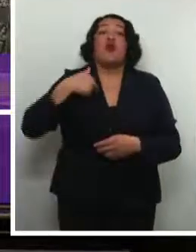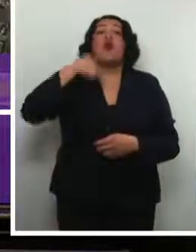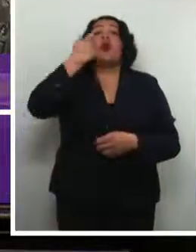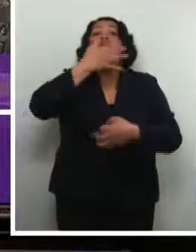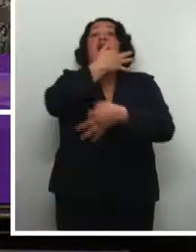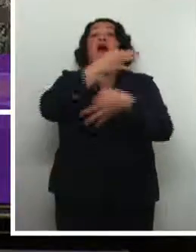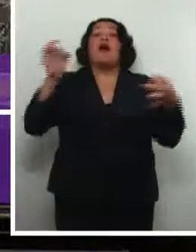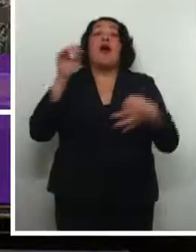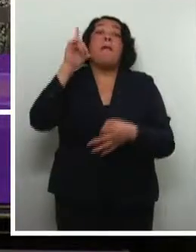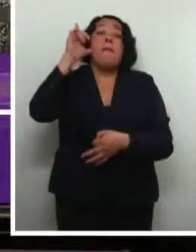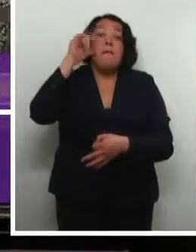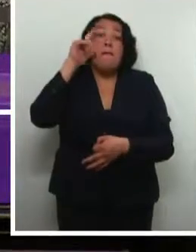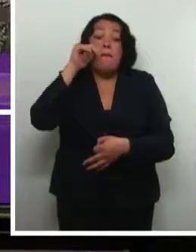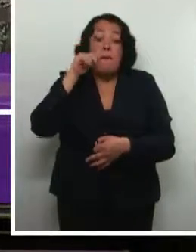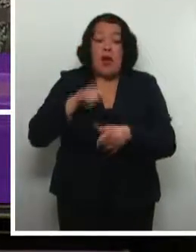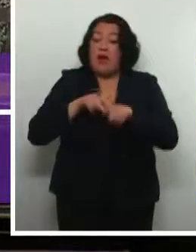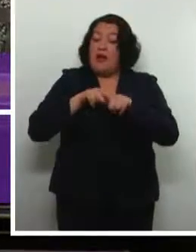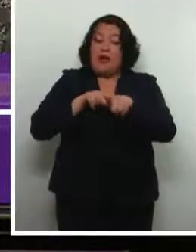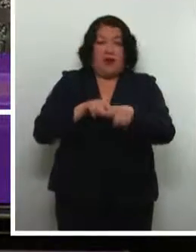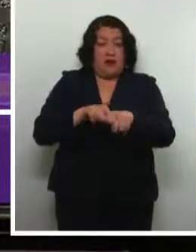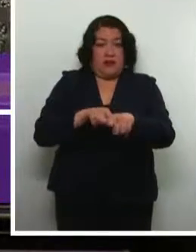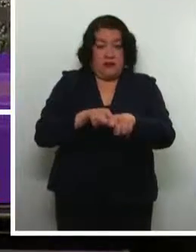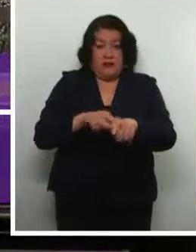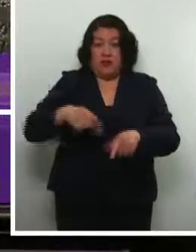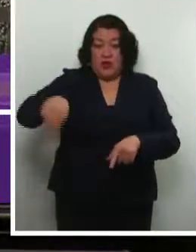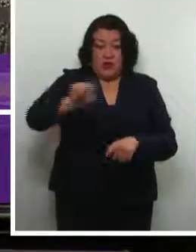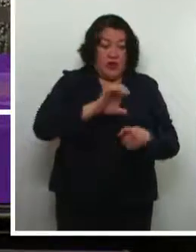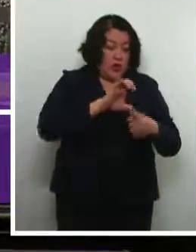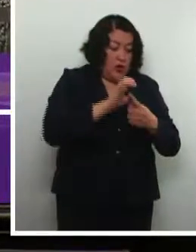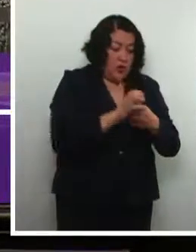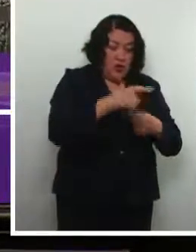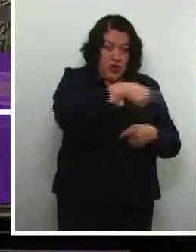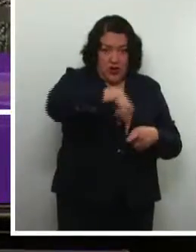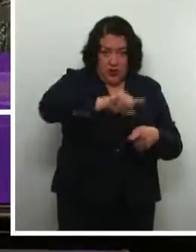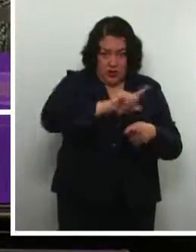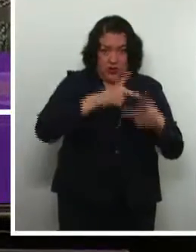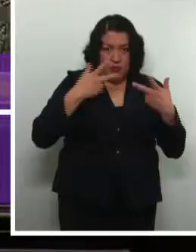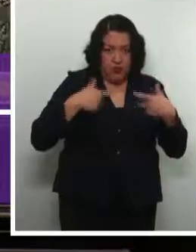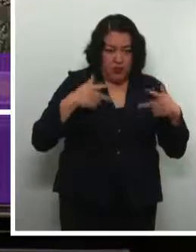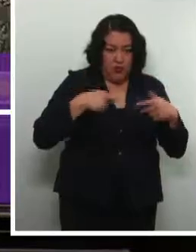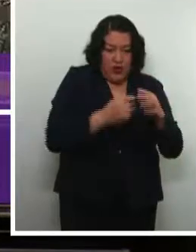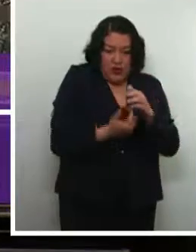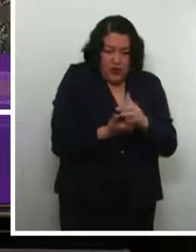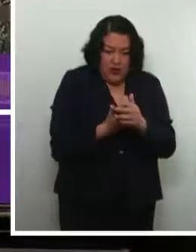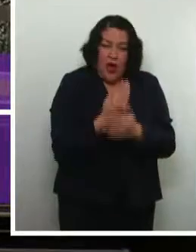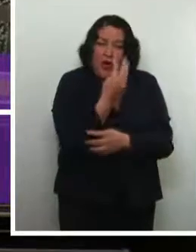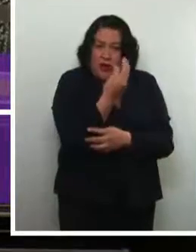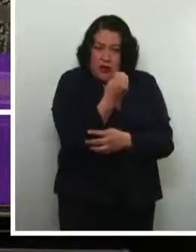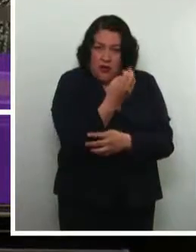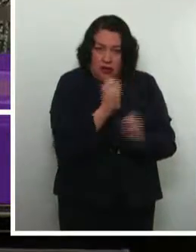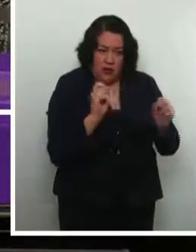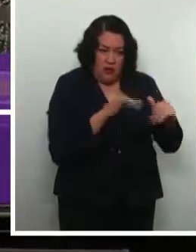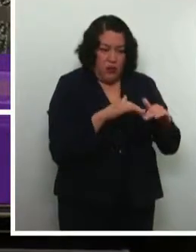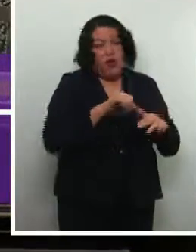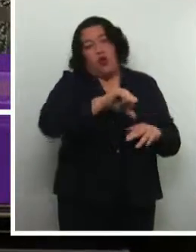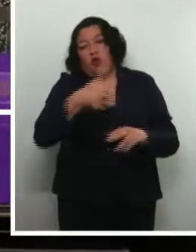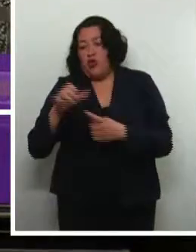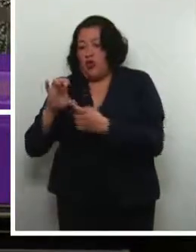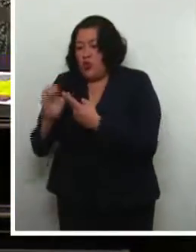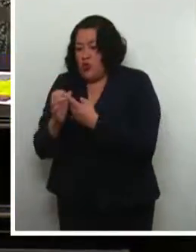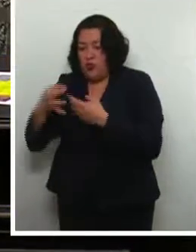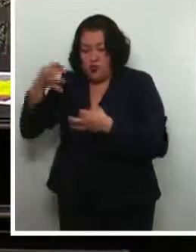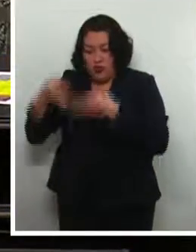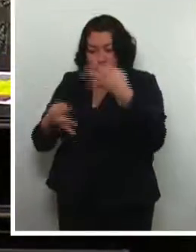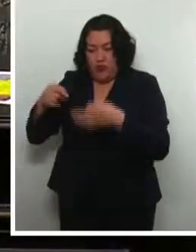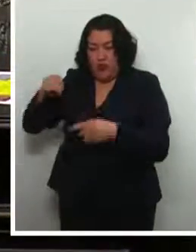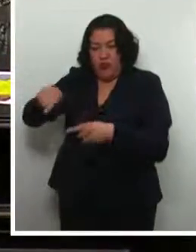mañana seguirán sesionando la Comisión de Ciudadanía a las 9 horas y la Comisión de